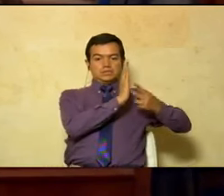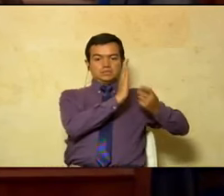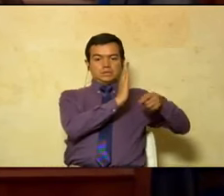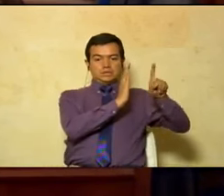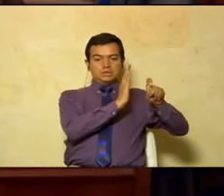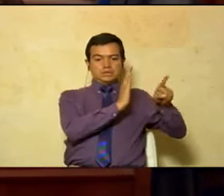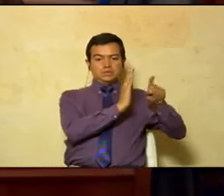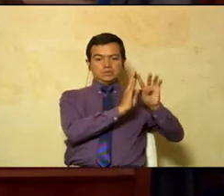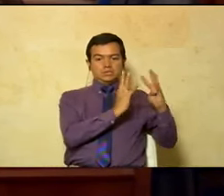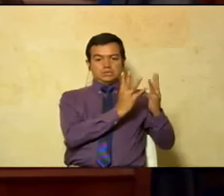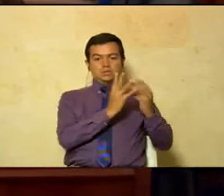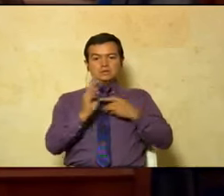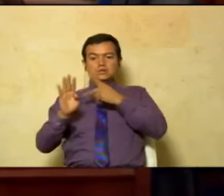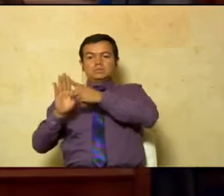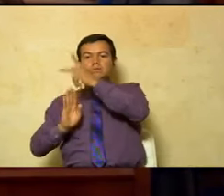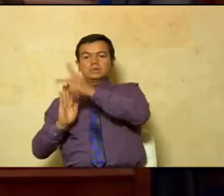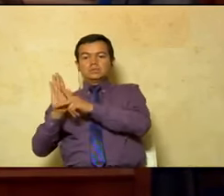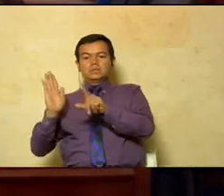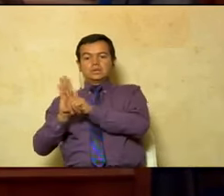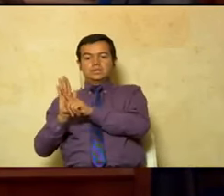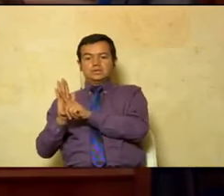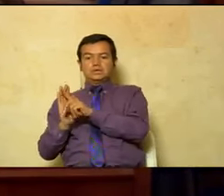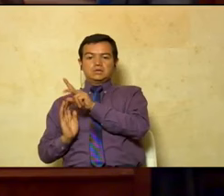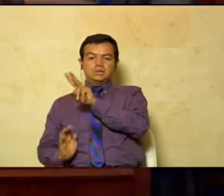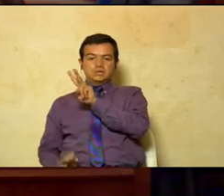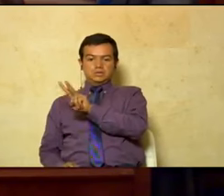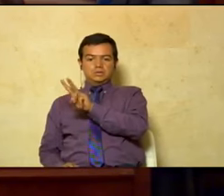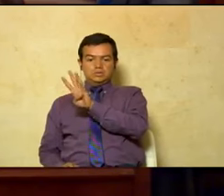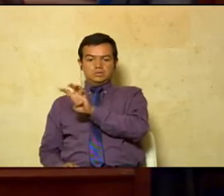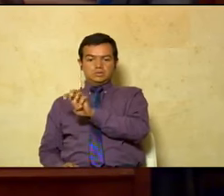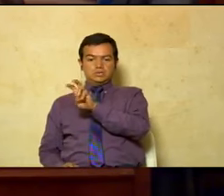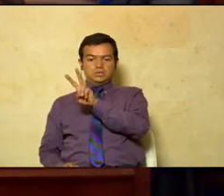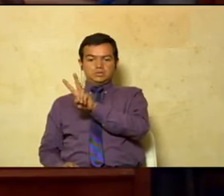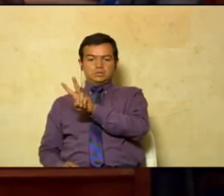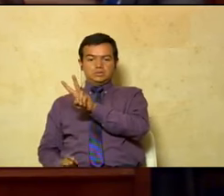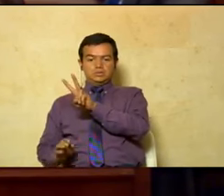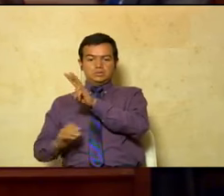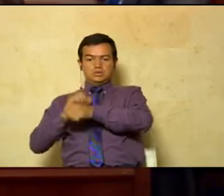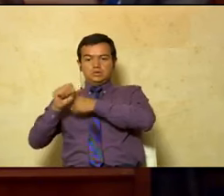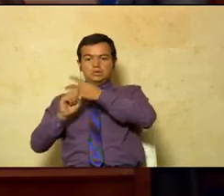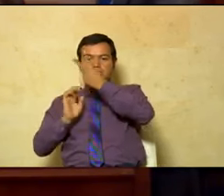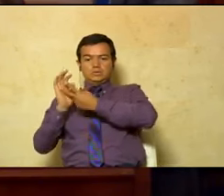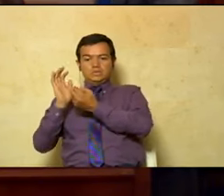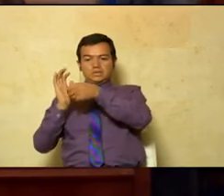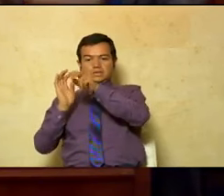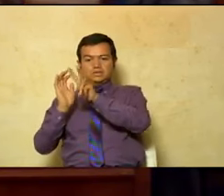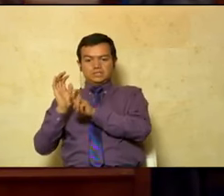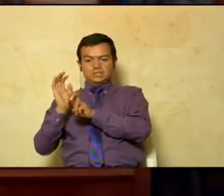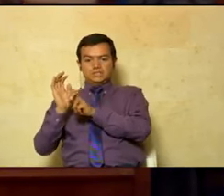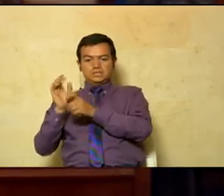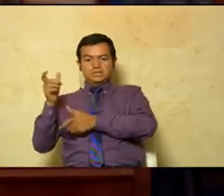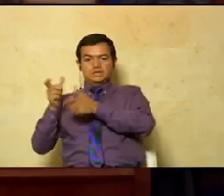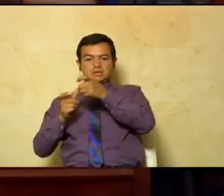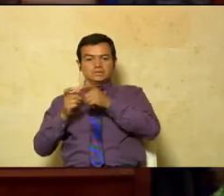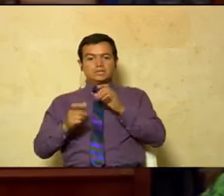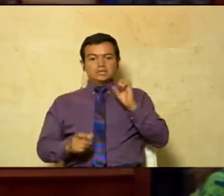senado proyecto de ley número 292 2017 cámara